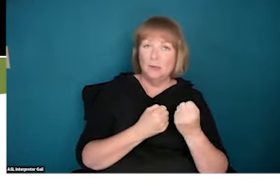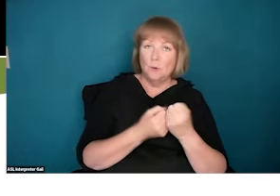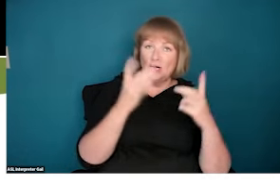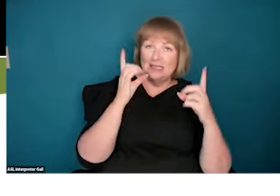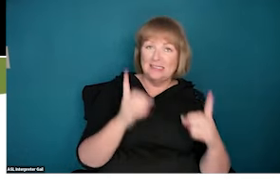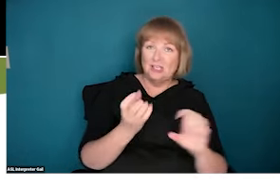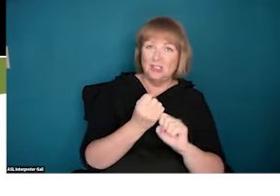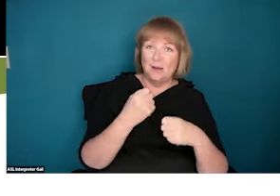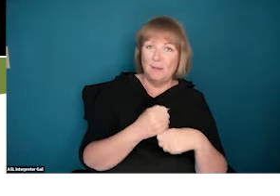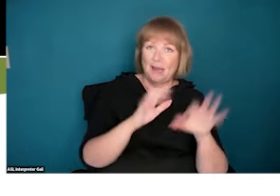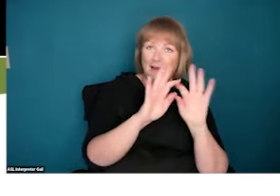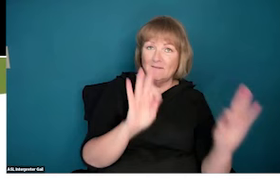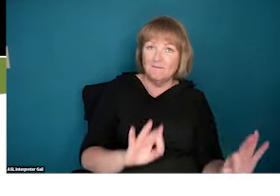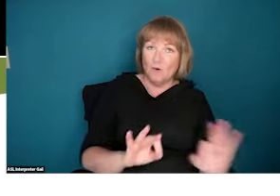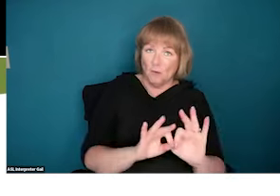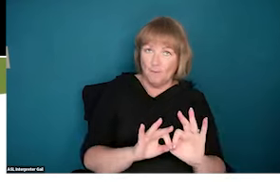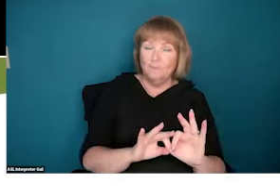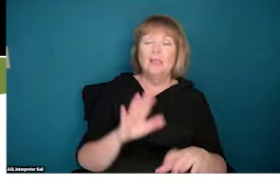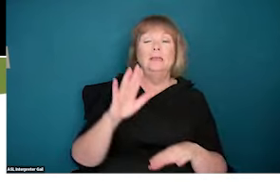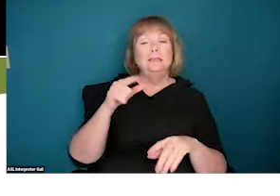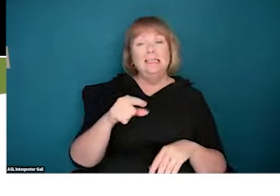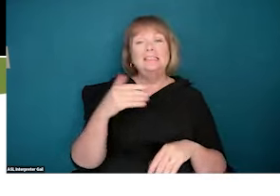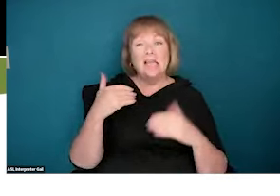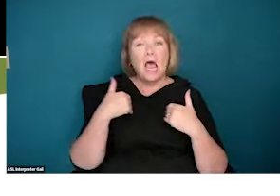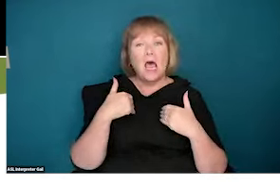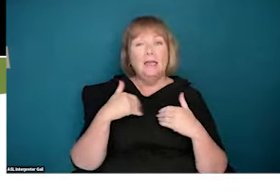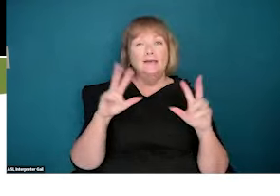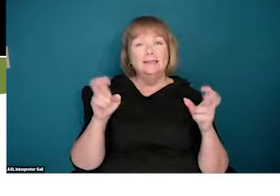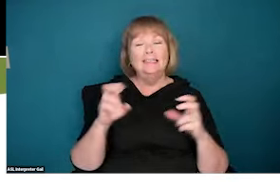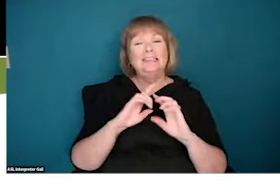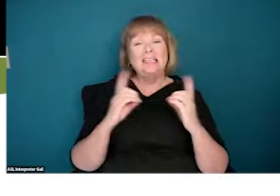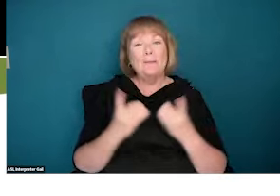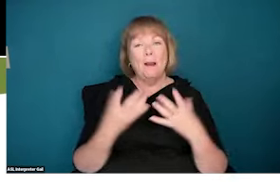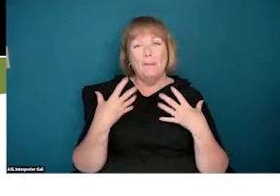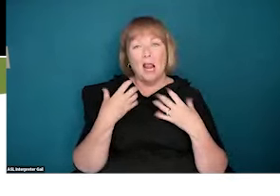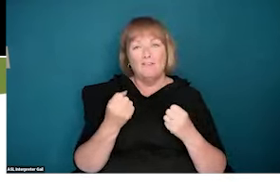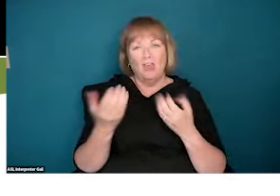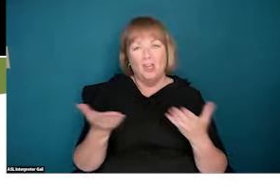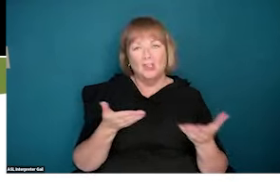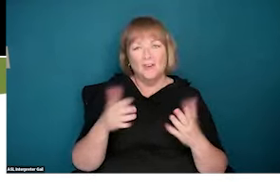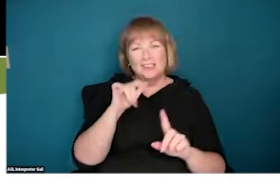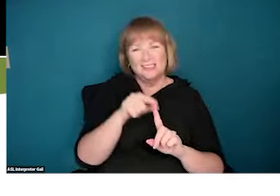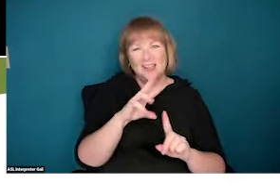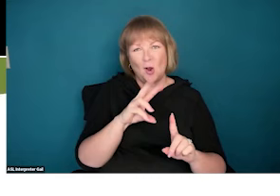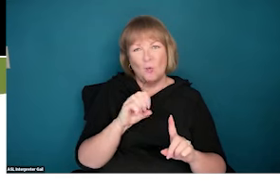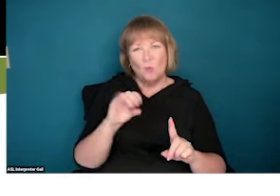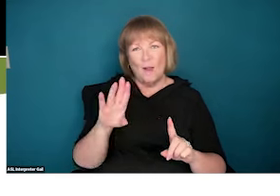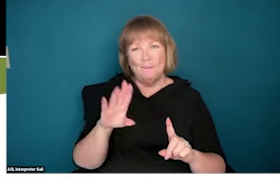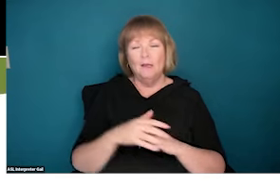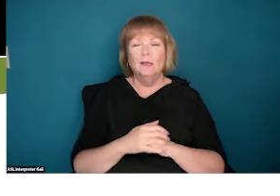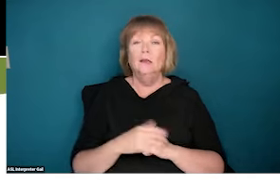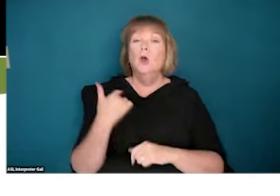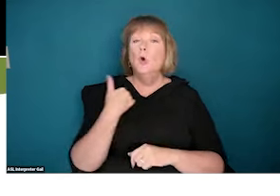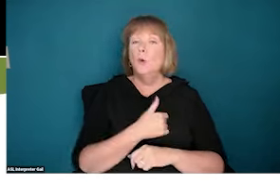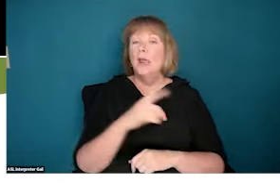gratis. Y lo único que queremos es tener que todas estas herramientas sean accesibles a usted.